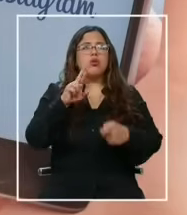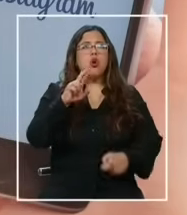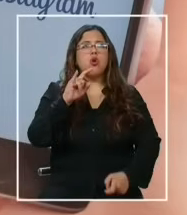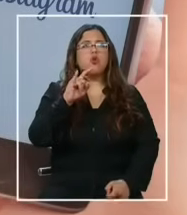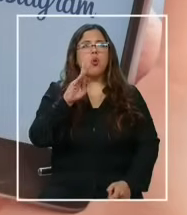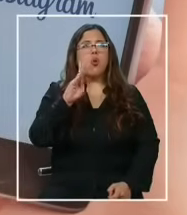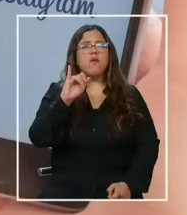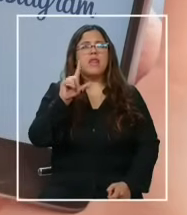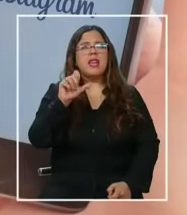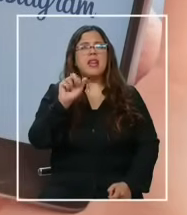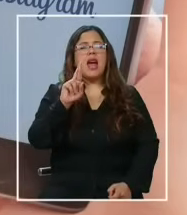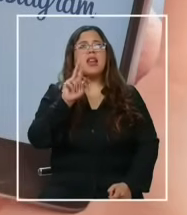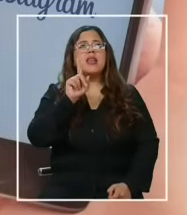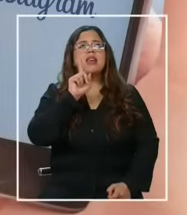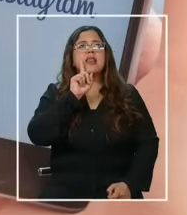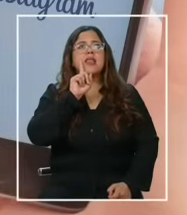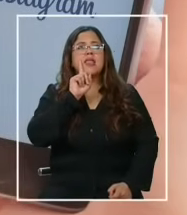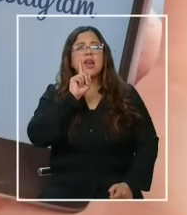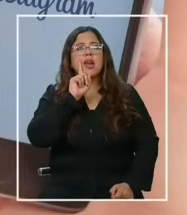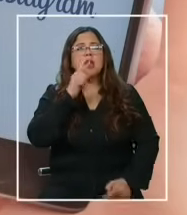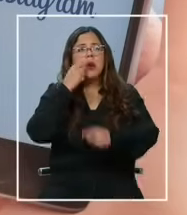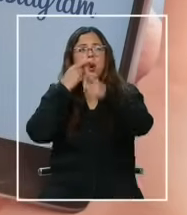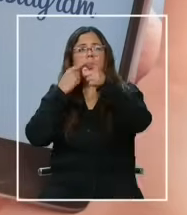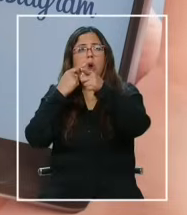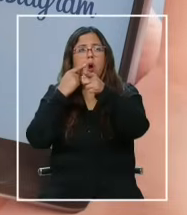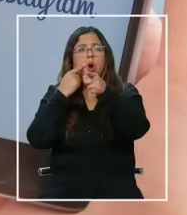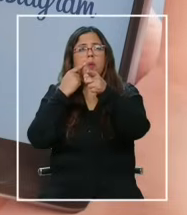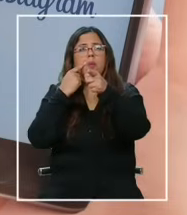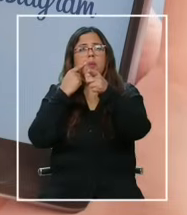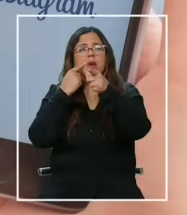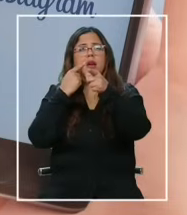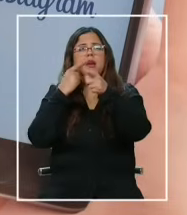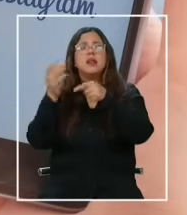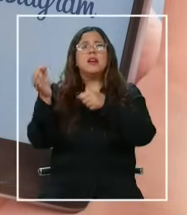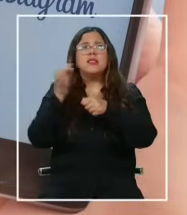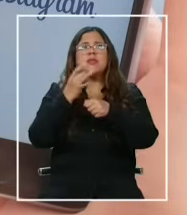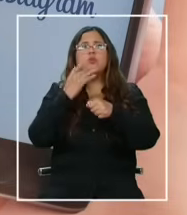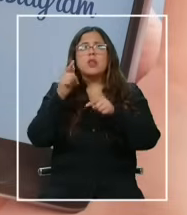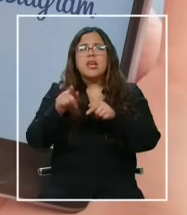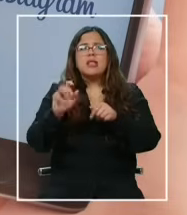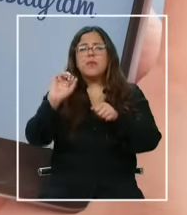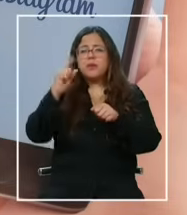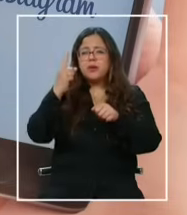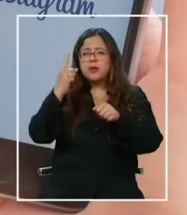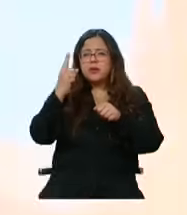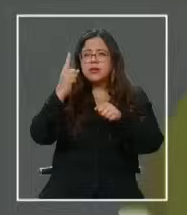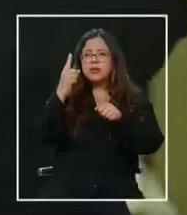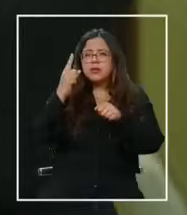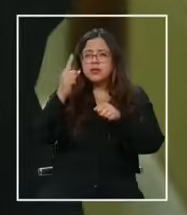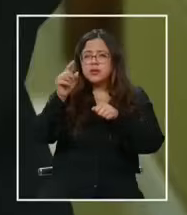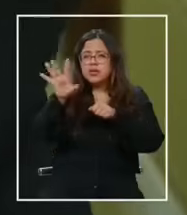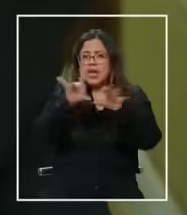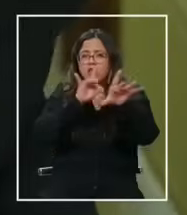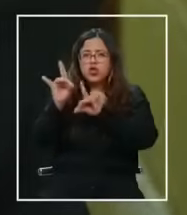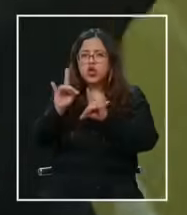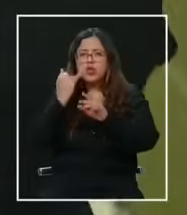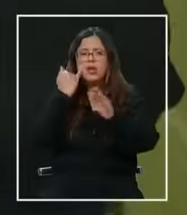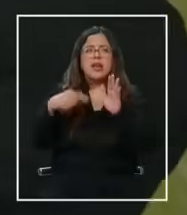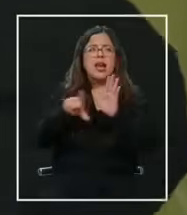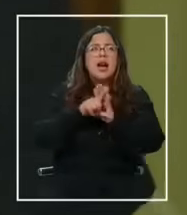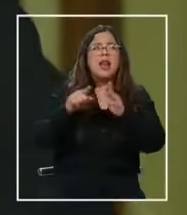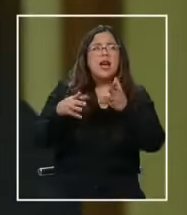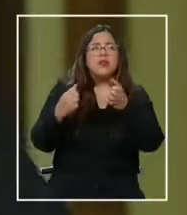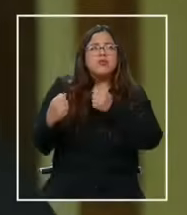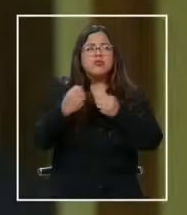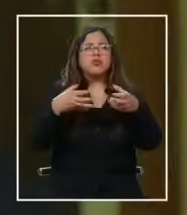El udi Eric González que a su juicio reafirma el Por qué considera esta primaria como ilegítima el escenario tensi a